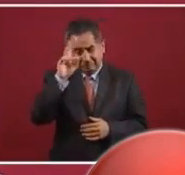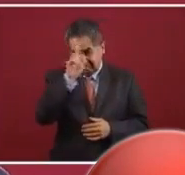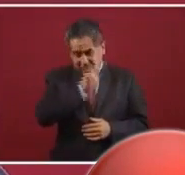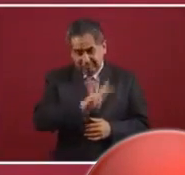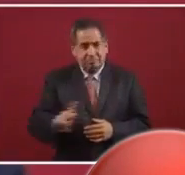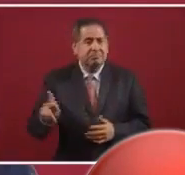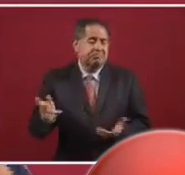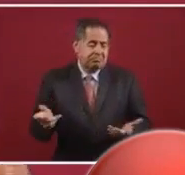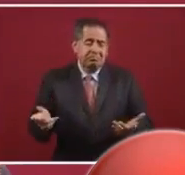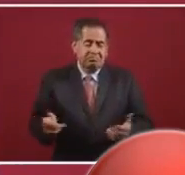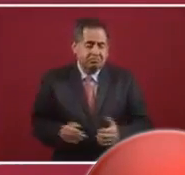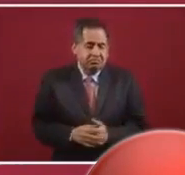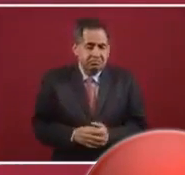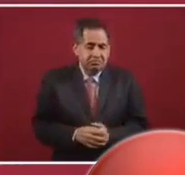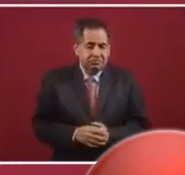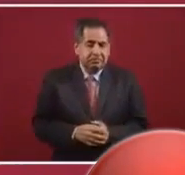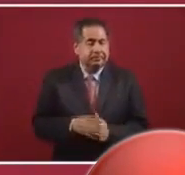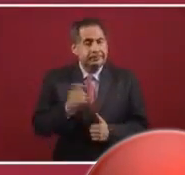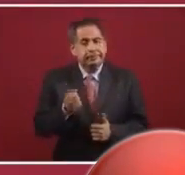Entonces,